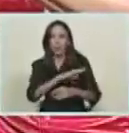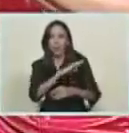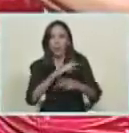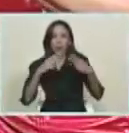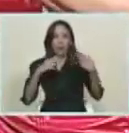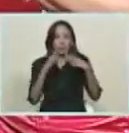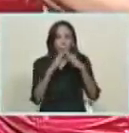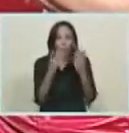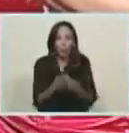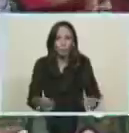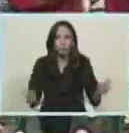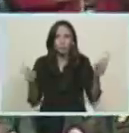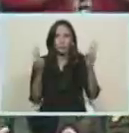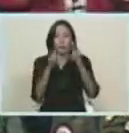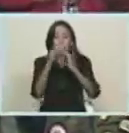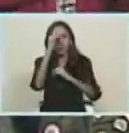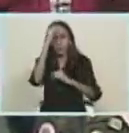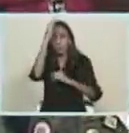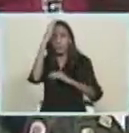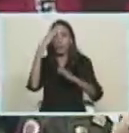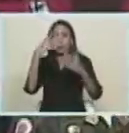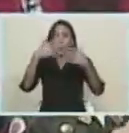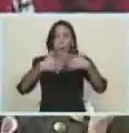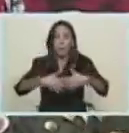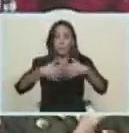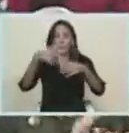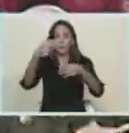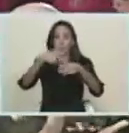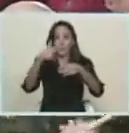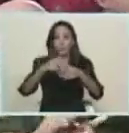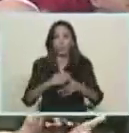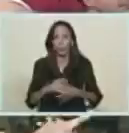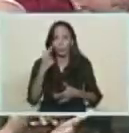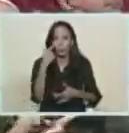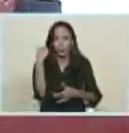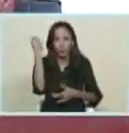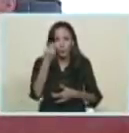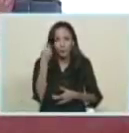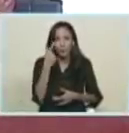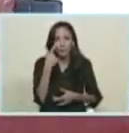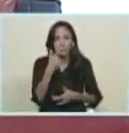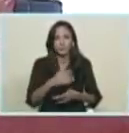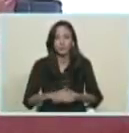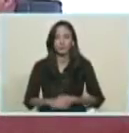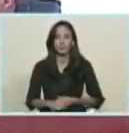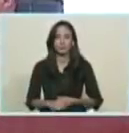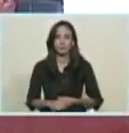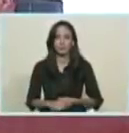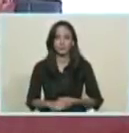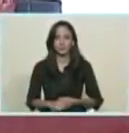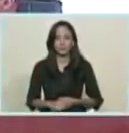humana y su conocimiento petrolero. ¿Qué te parece, Manuel Quevedo?